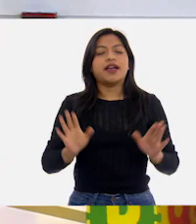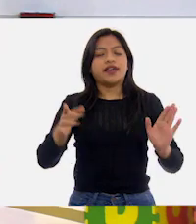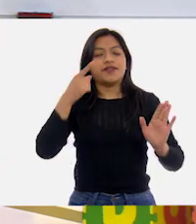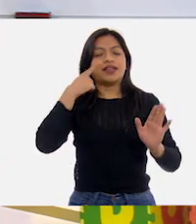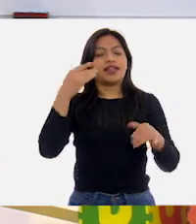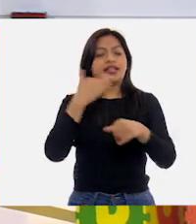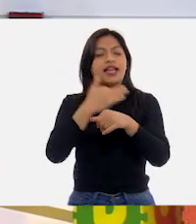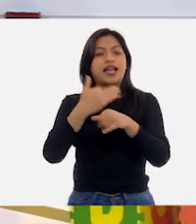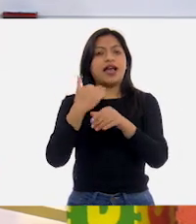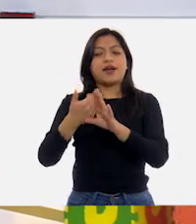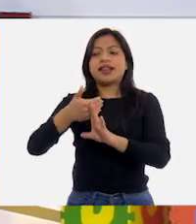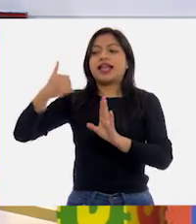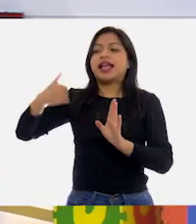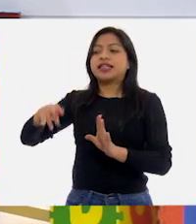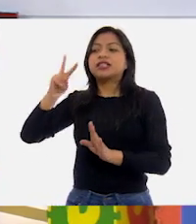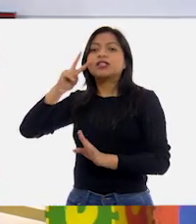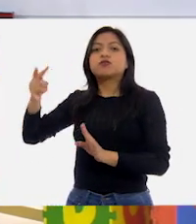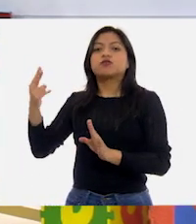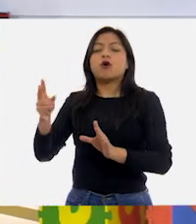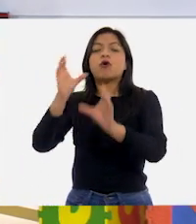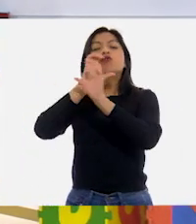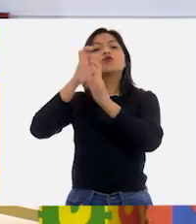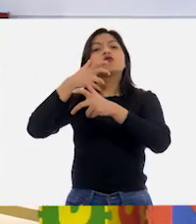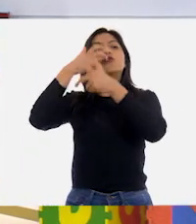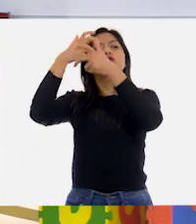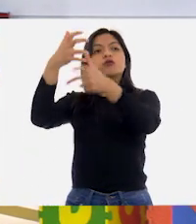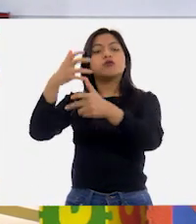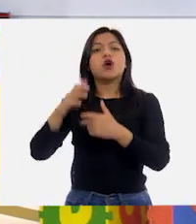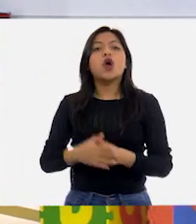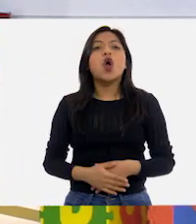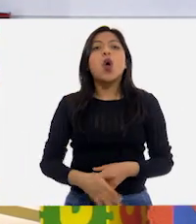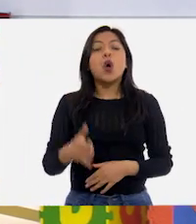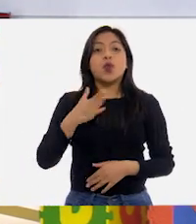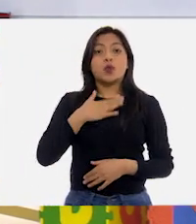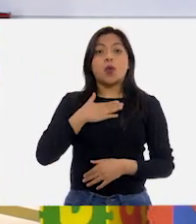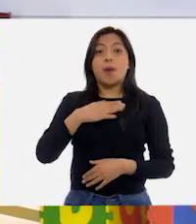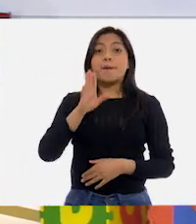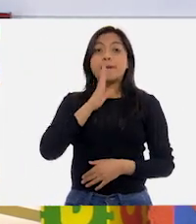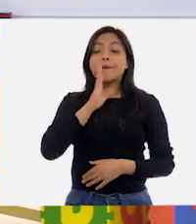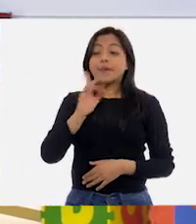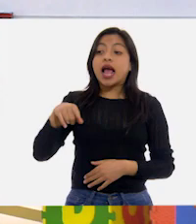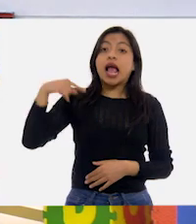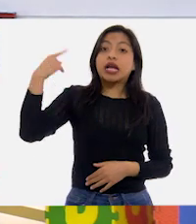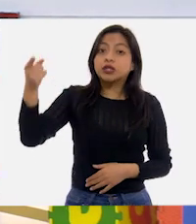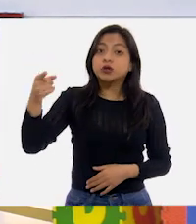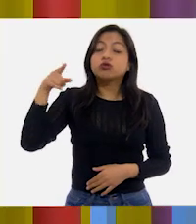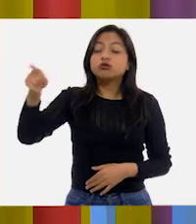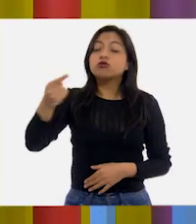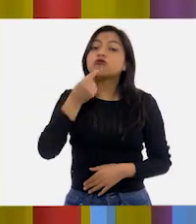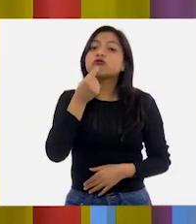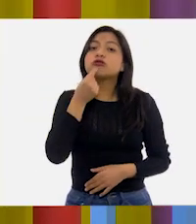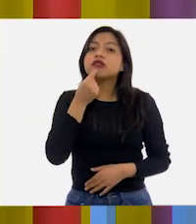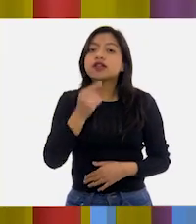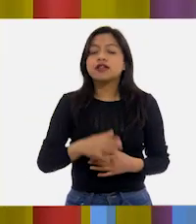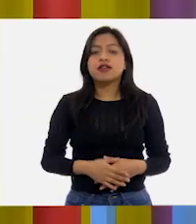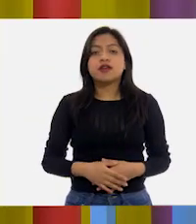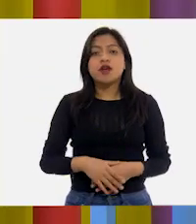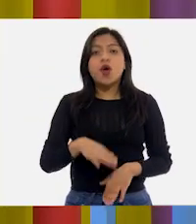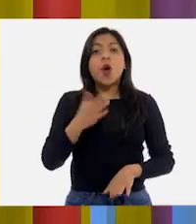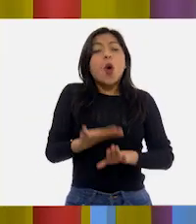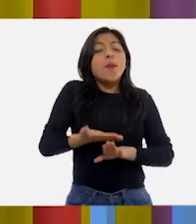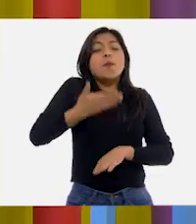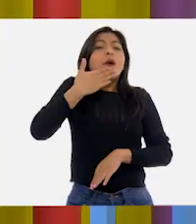inspirarnos en esta que acabamos de ver. Sí. En este caso, yo voy a ser tu mamá y tú vas a ser el niño. ¡Muy